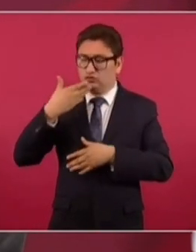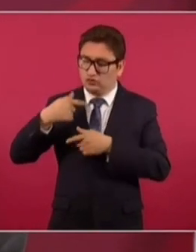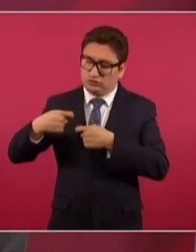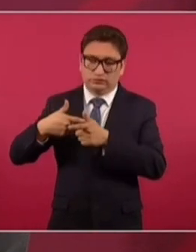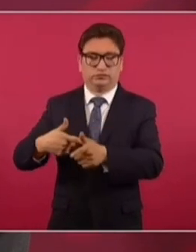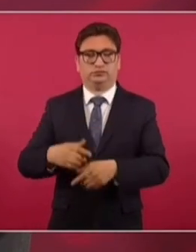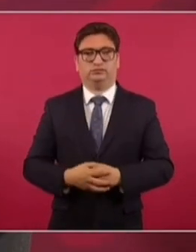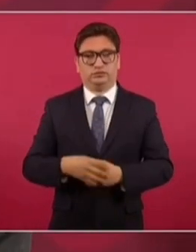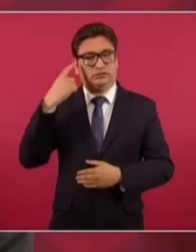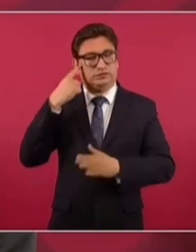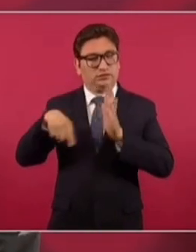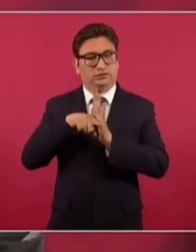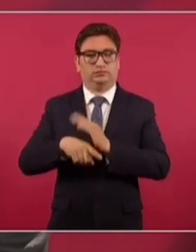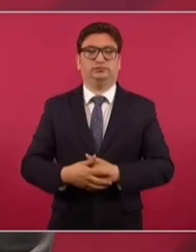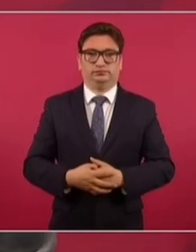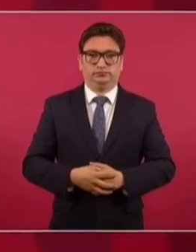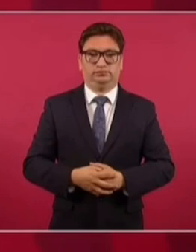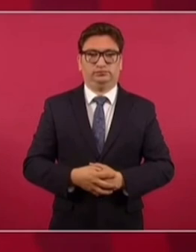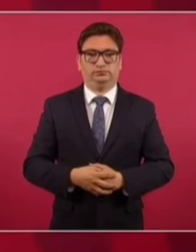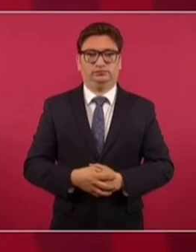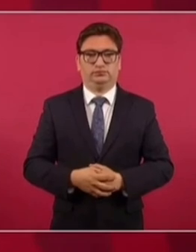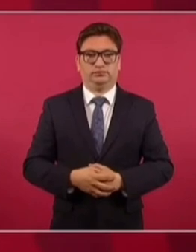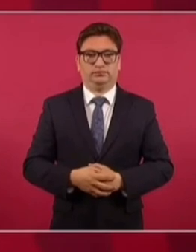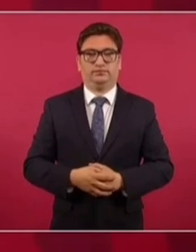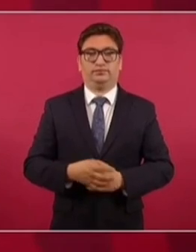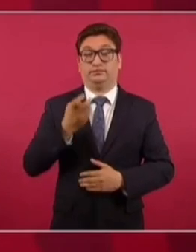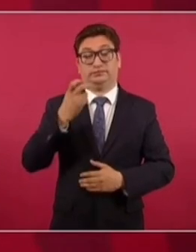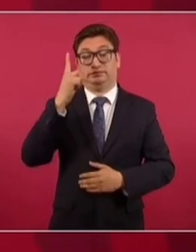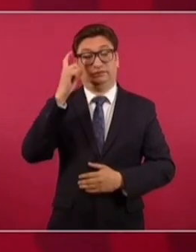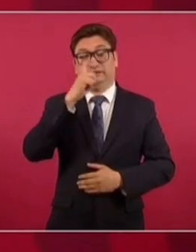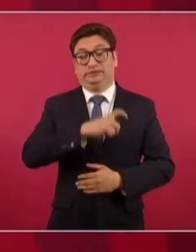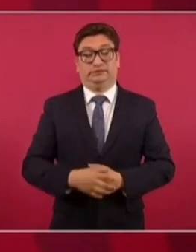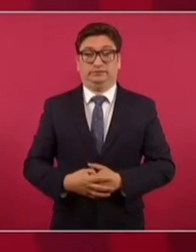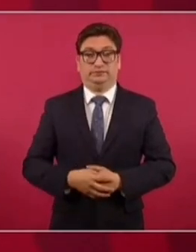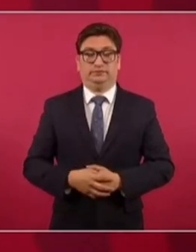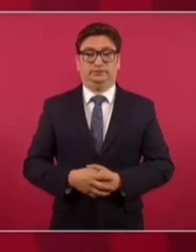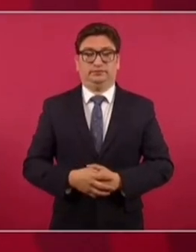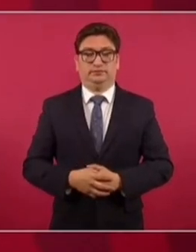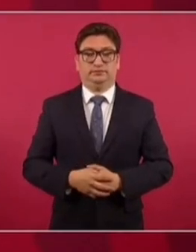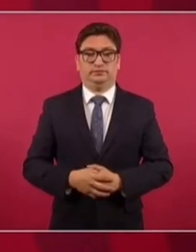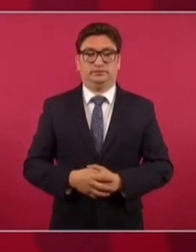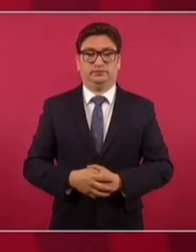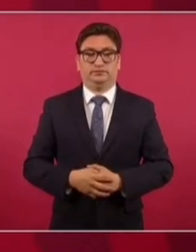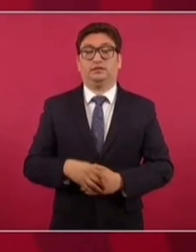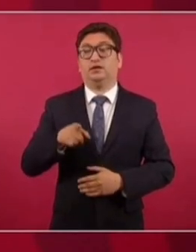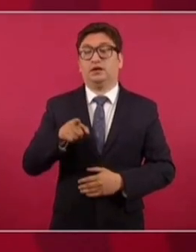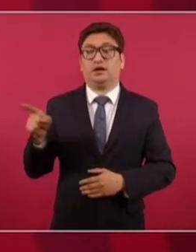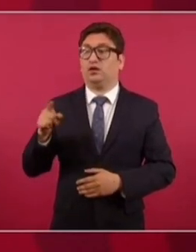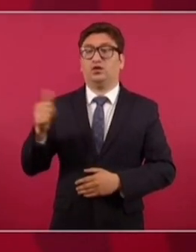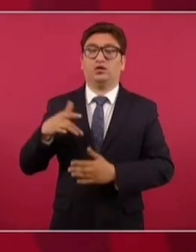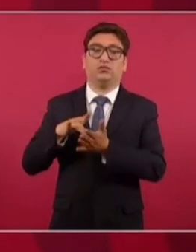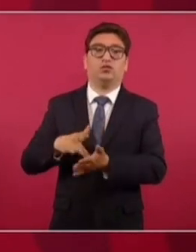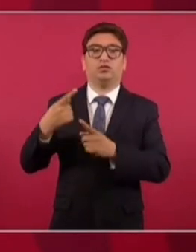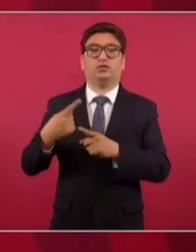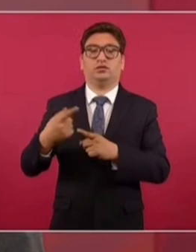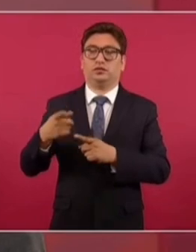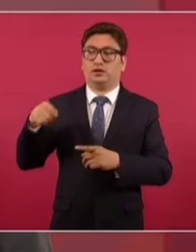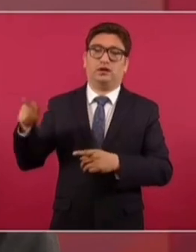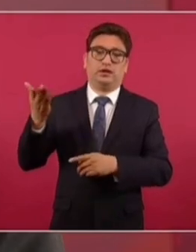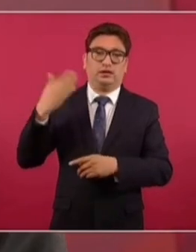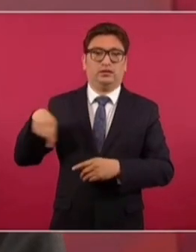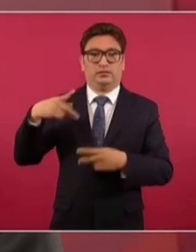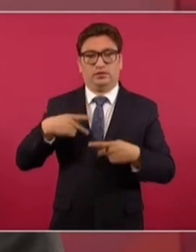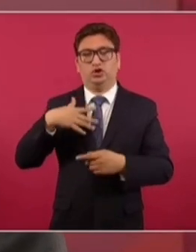conservadurismo los obnubila. Entonces es muy difícil. Y además cuentan con el apoyo pues de toda una